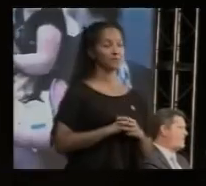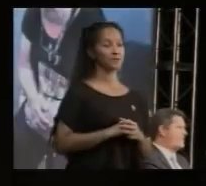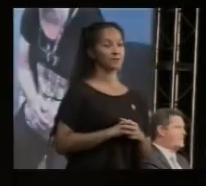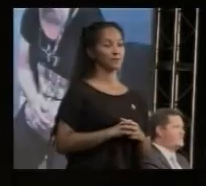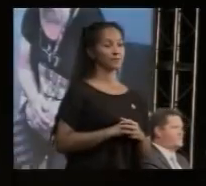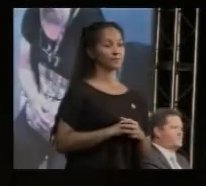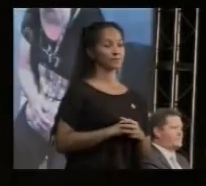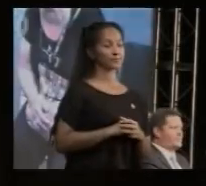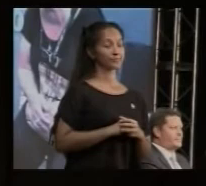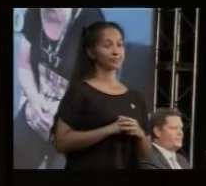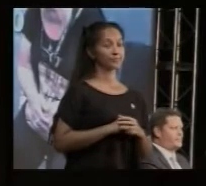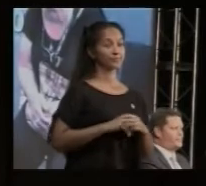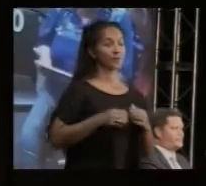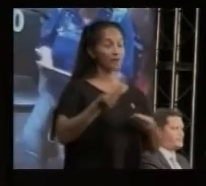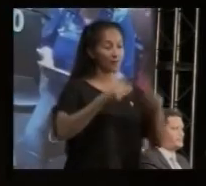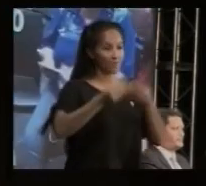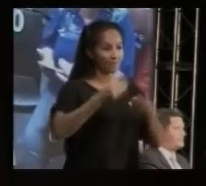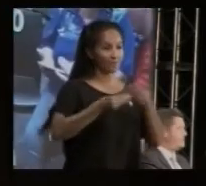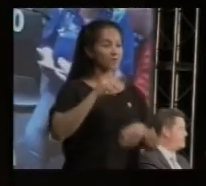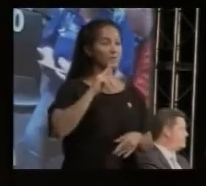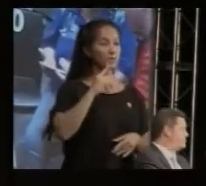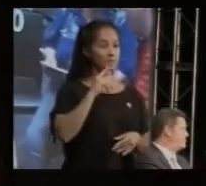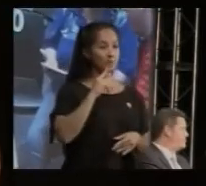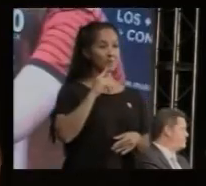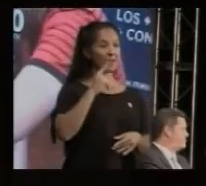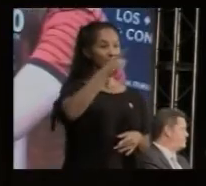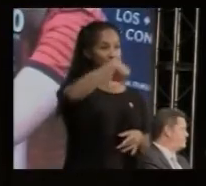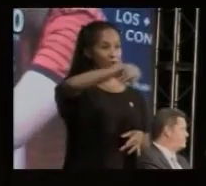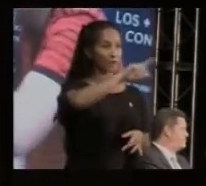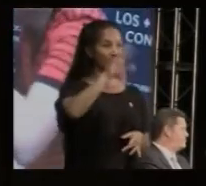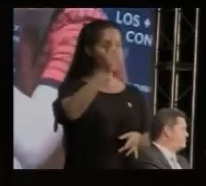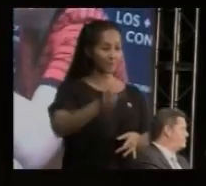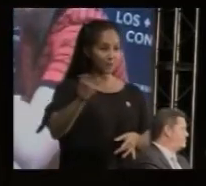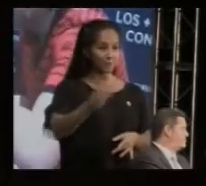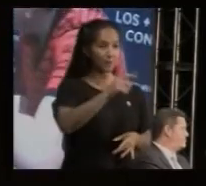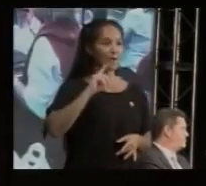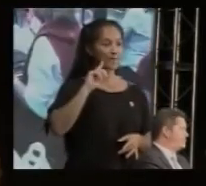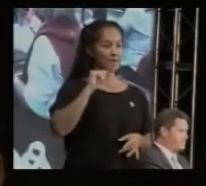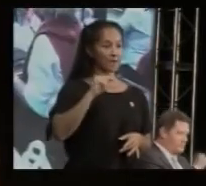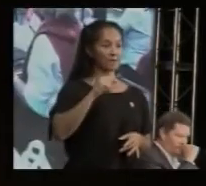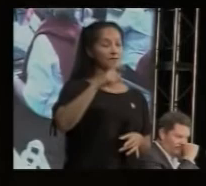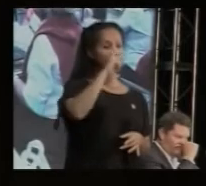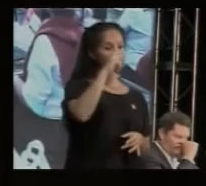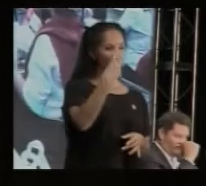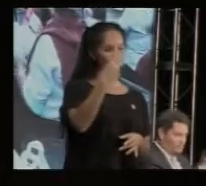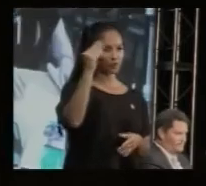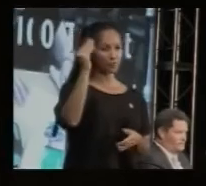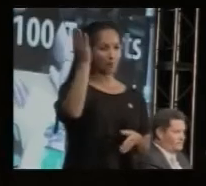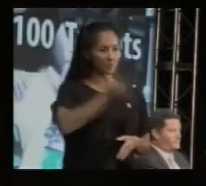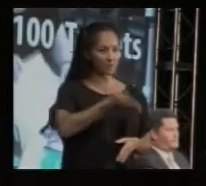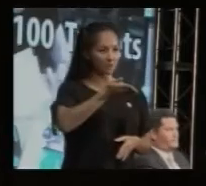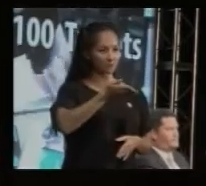de finanzas municipales, la gran cultura tributaria de los paranaenses, que llega en un 72%